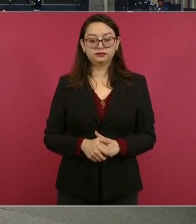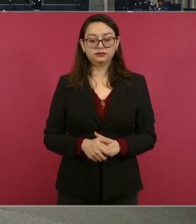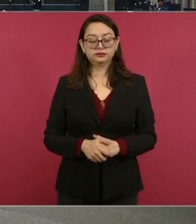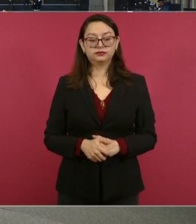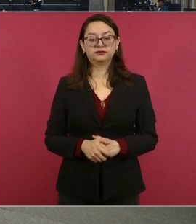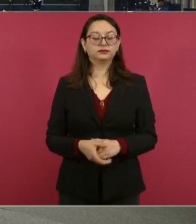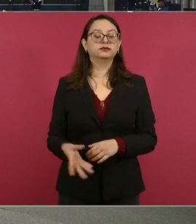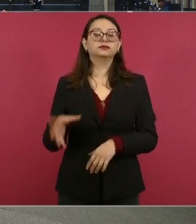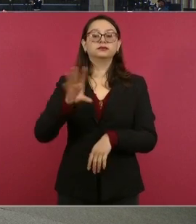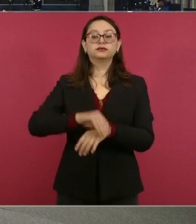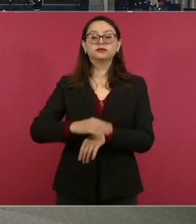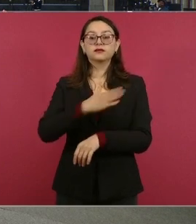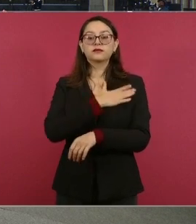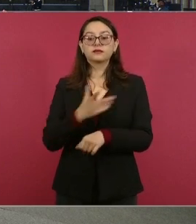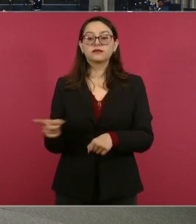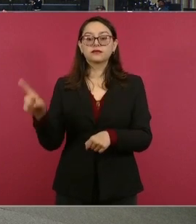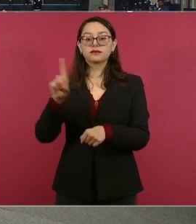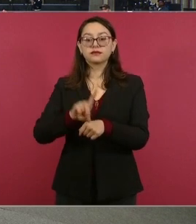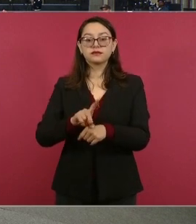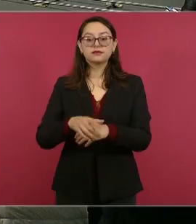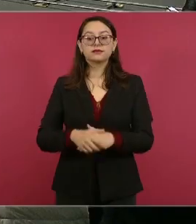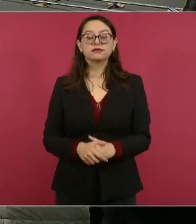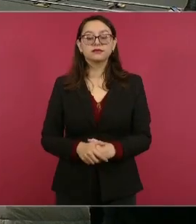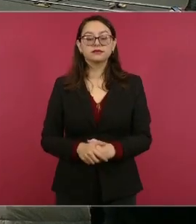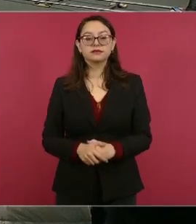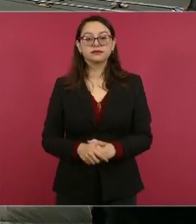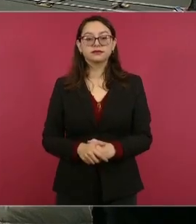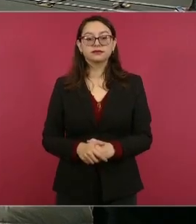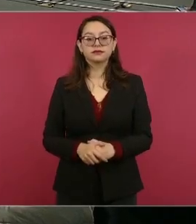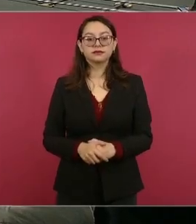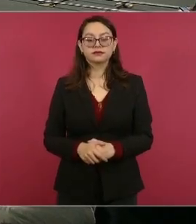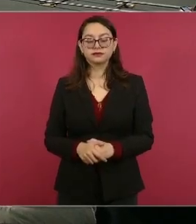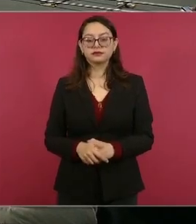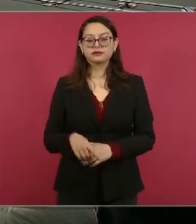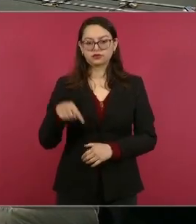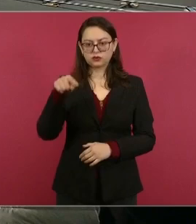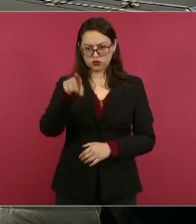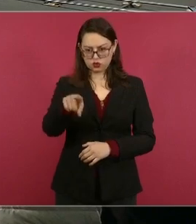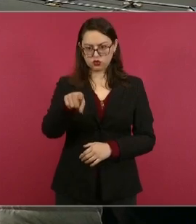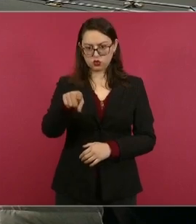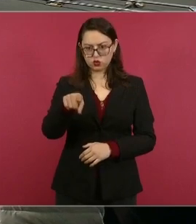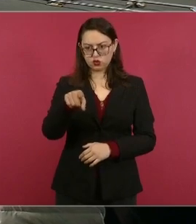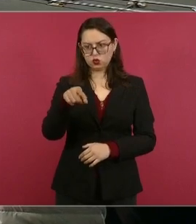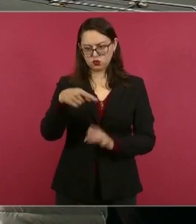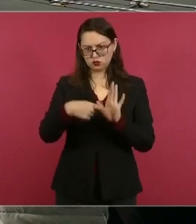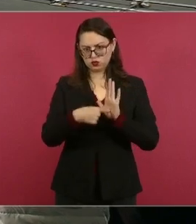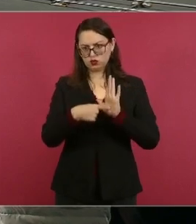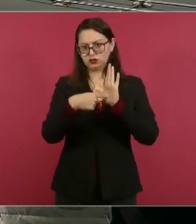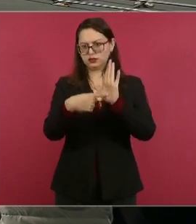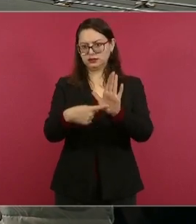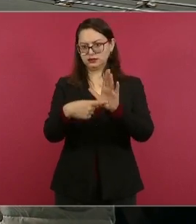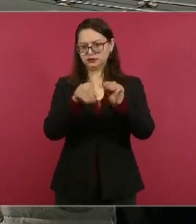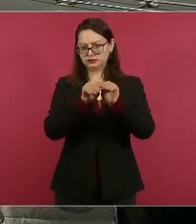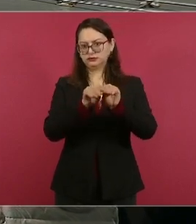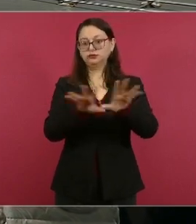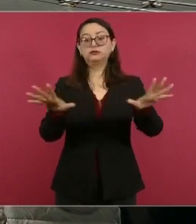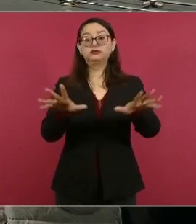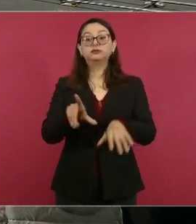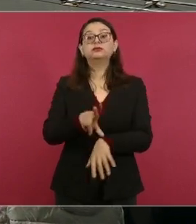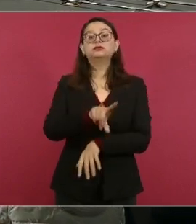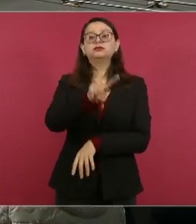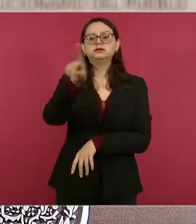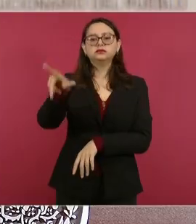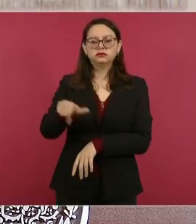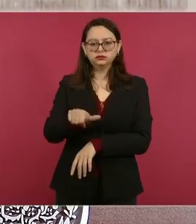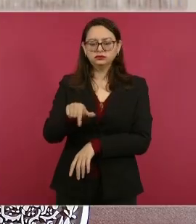Sí, con permiso, buenos días. Sí, ya se, después de que se hizo la denuncia aquí en la conferencia matutina, se